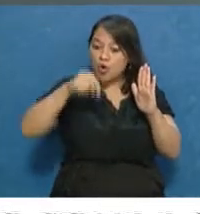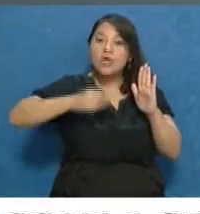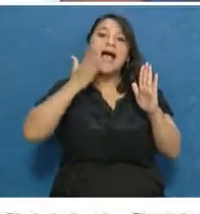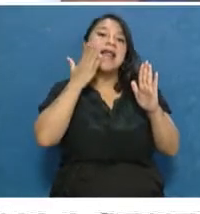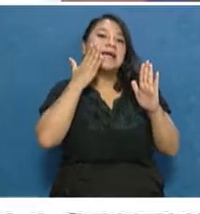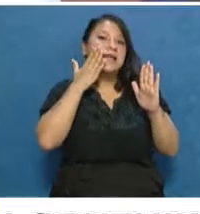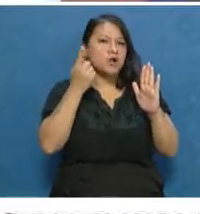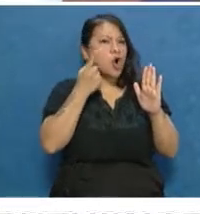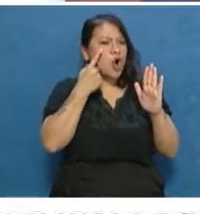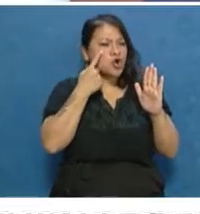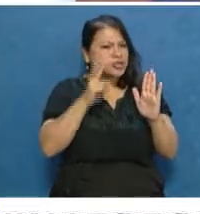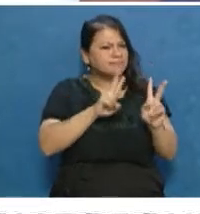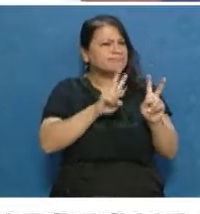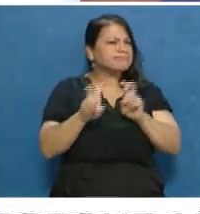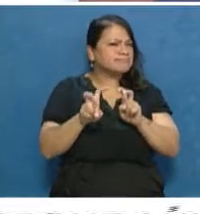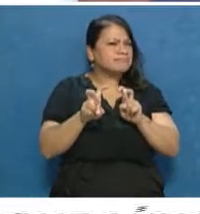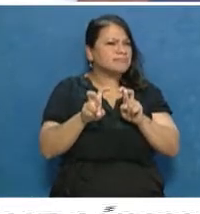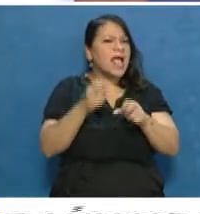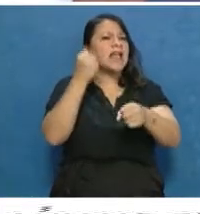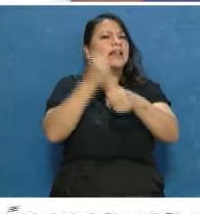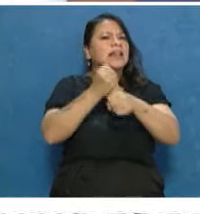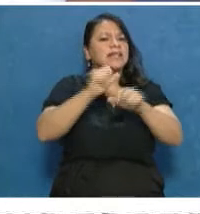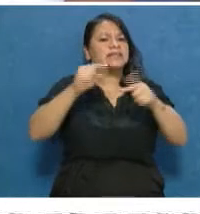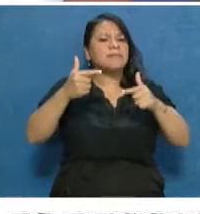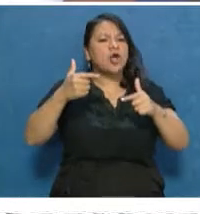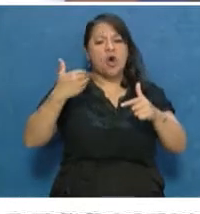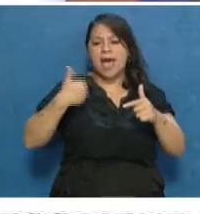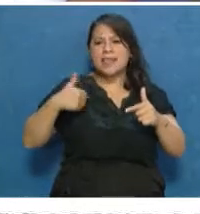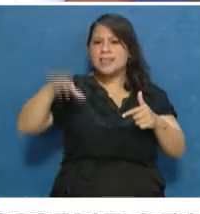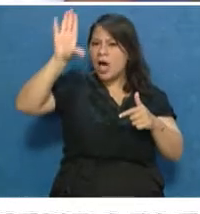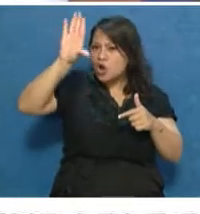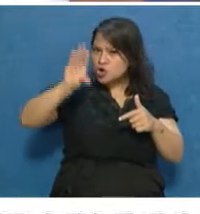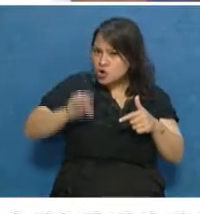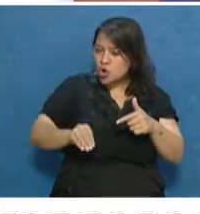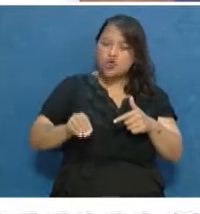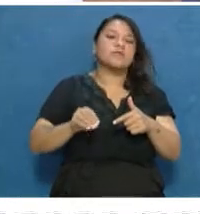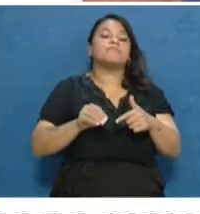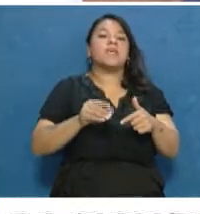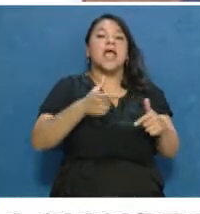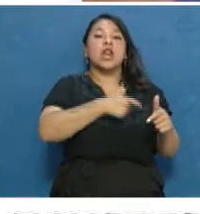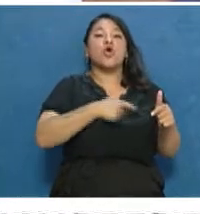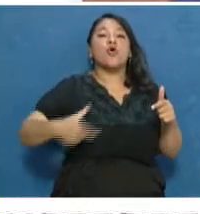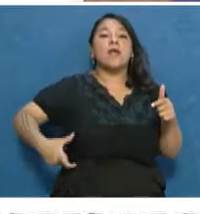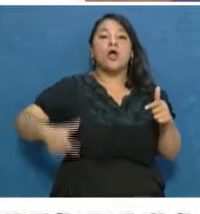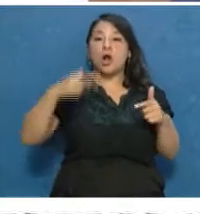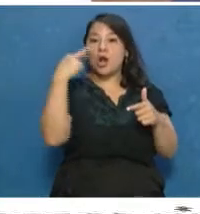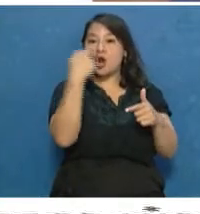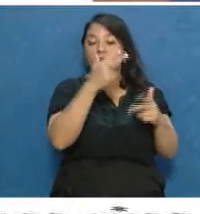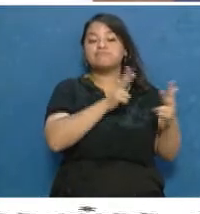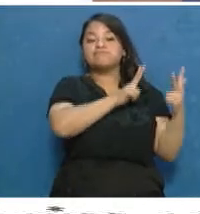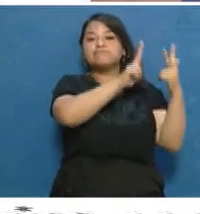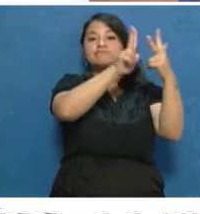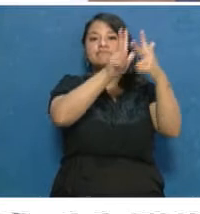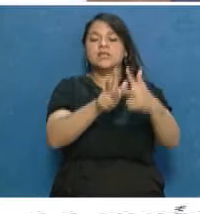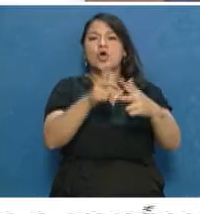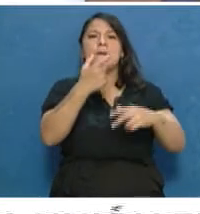tarde y que es con respecto al desempleo en el país. El gobernador anticipó que Mendoza debería tener